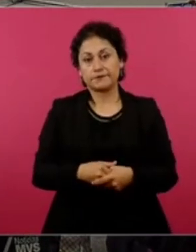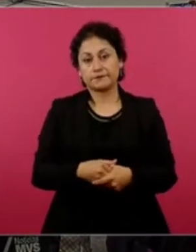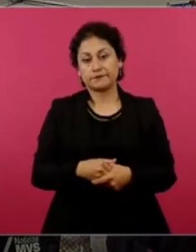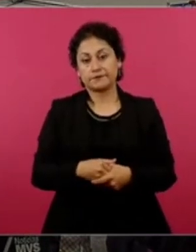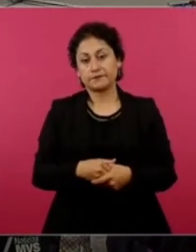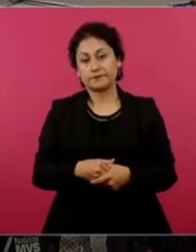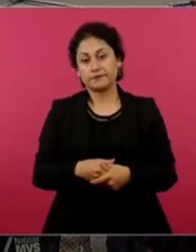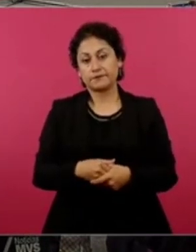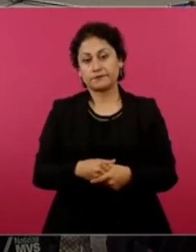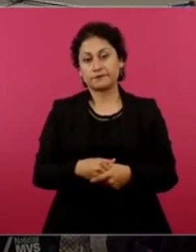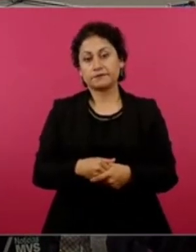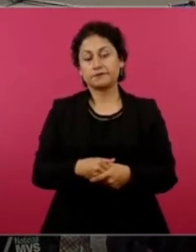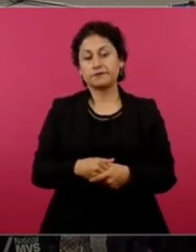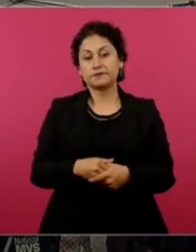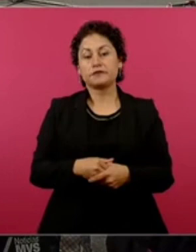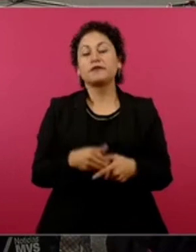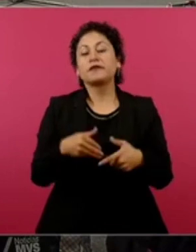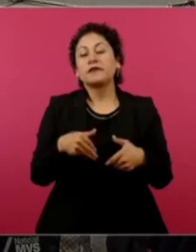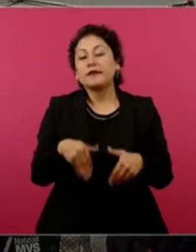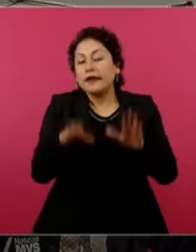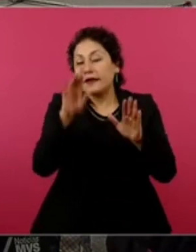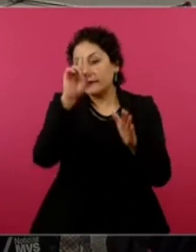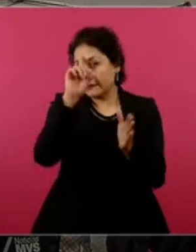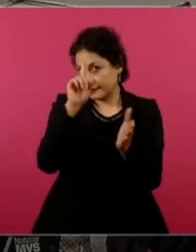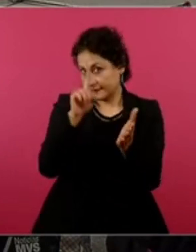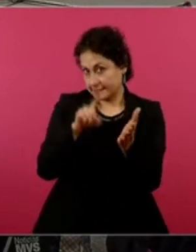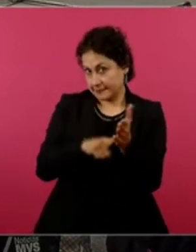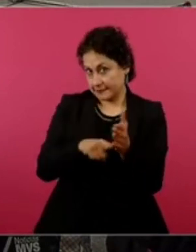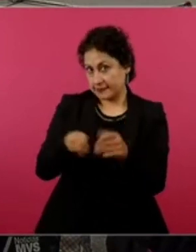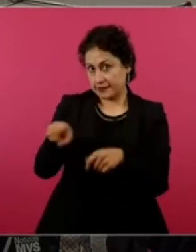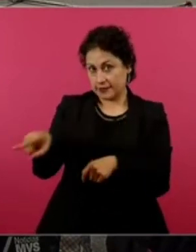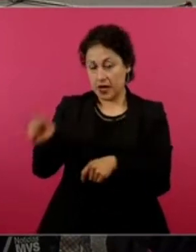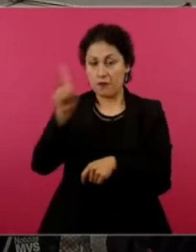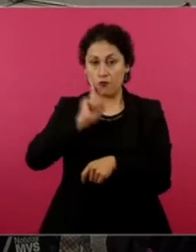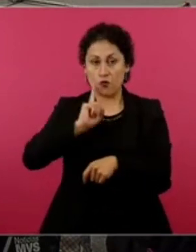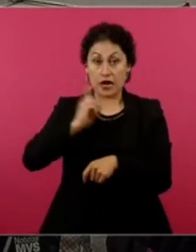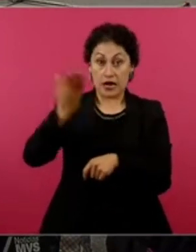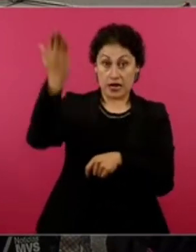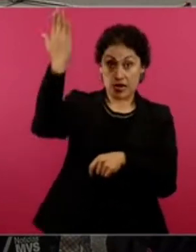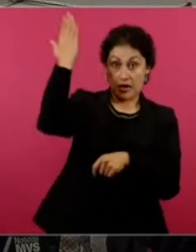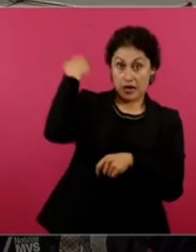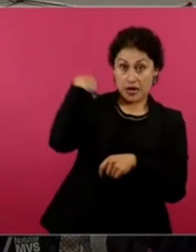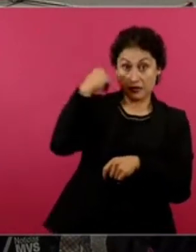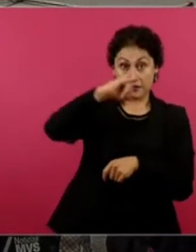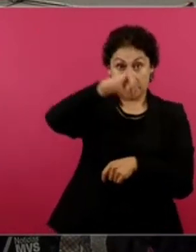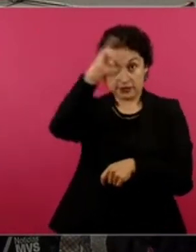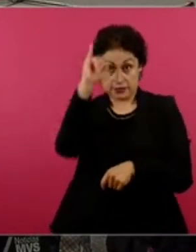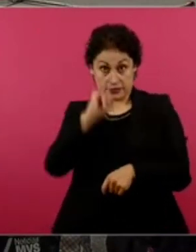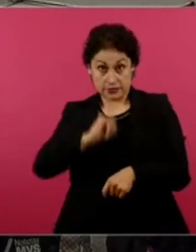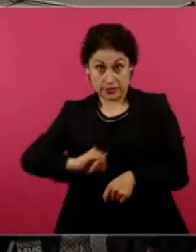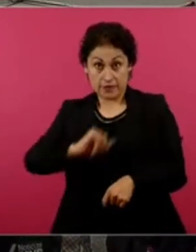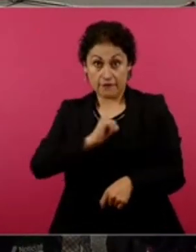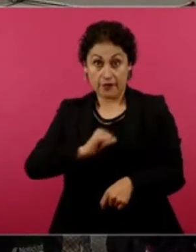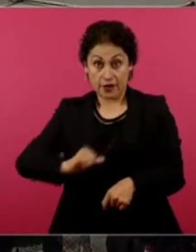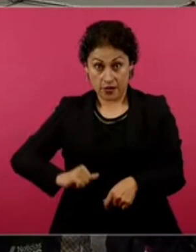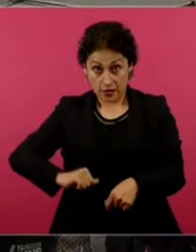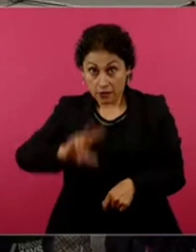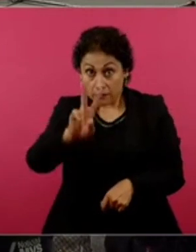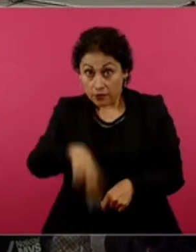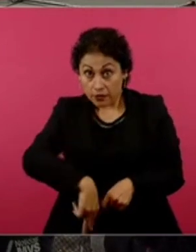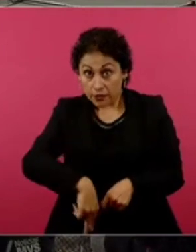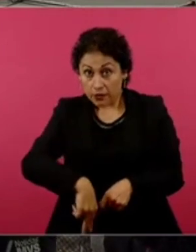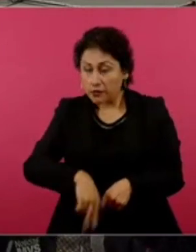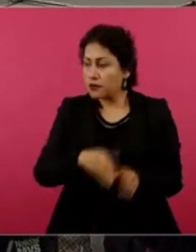la señora fue, creo, jefa delegacional, ¿no? ¿De qué año a qué año?